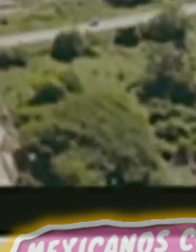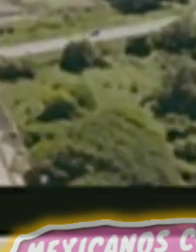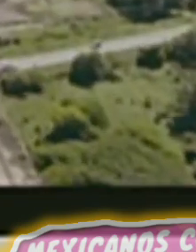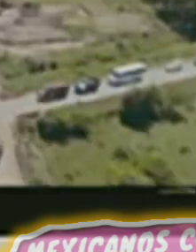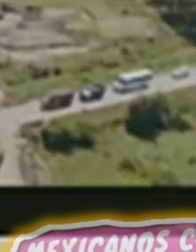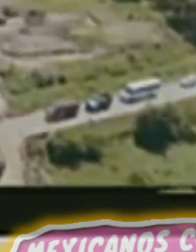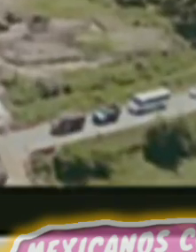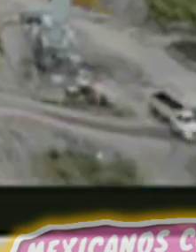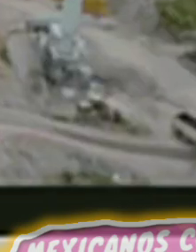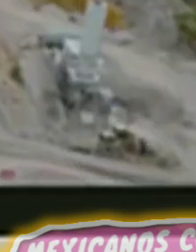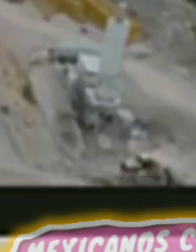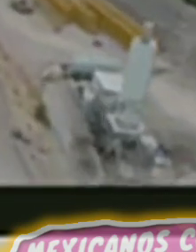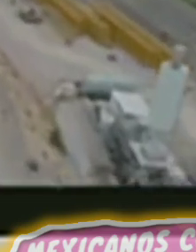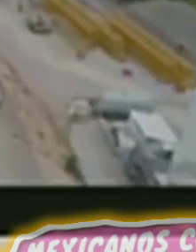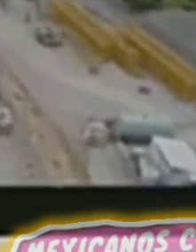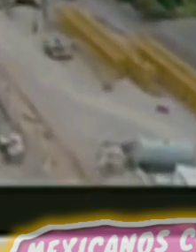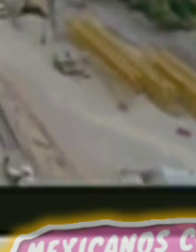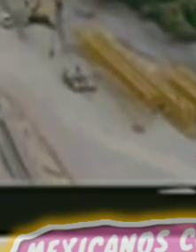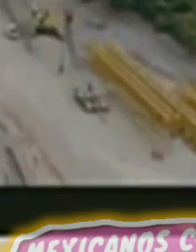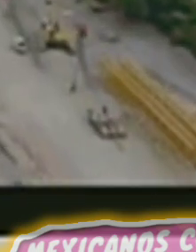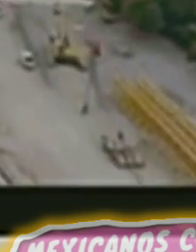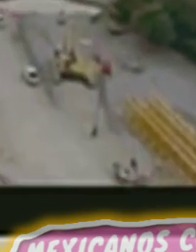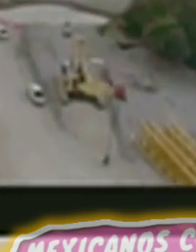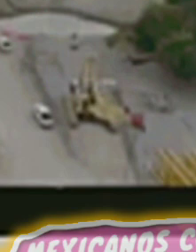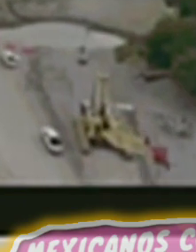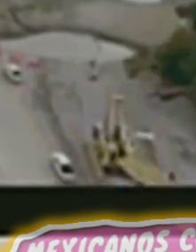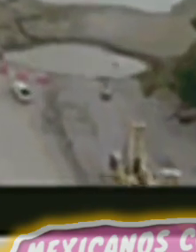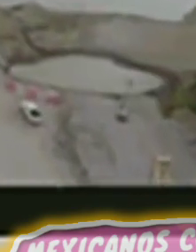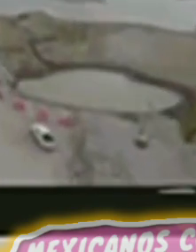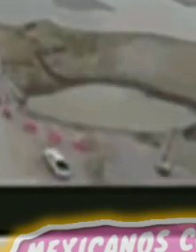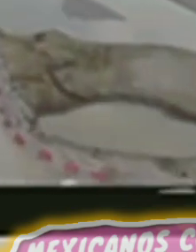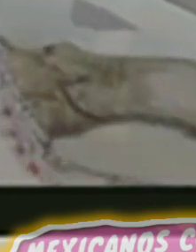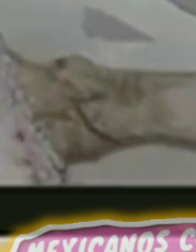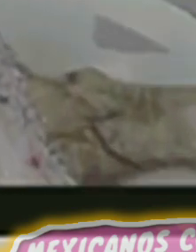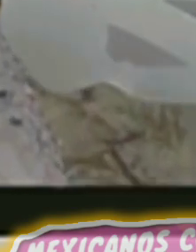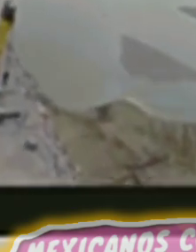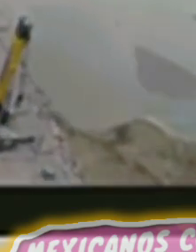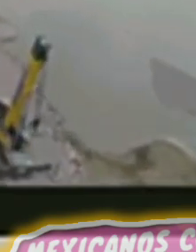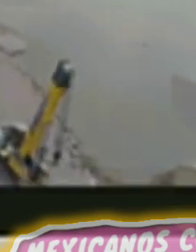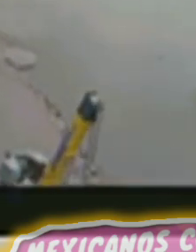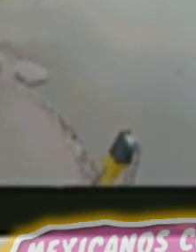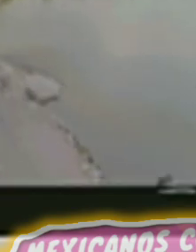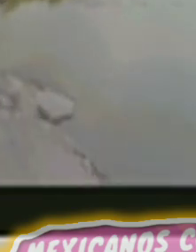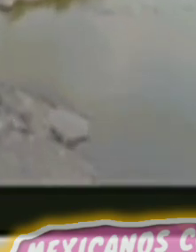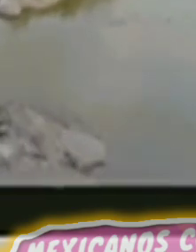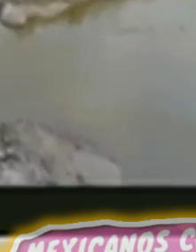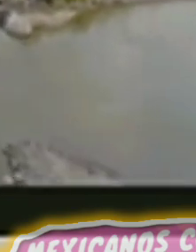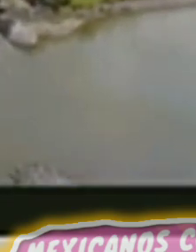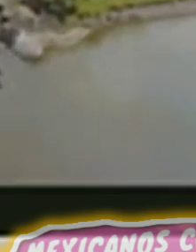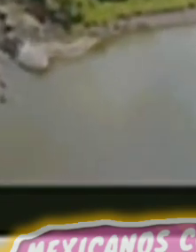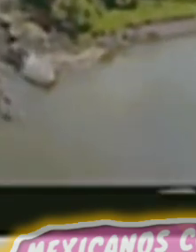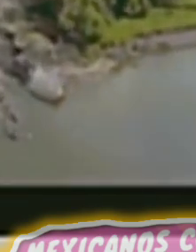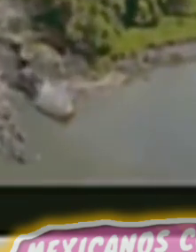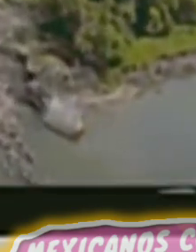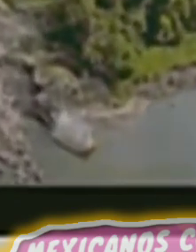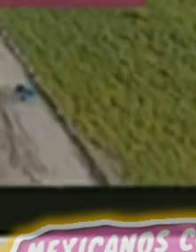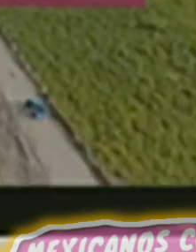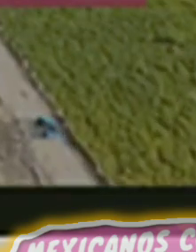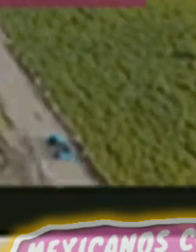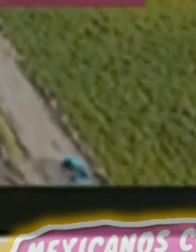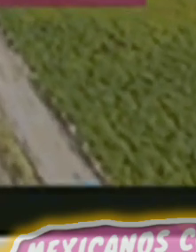se lograra concluir en estas fechas, pero sigue avanzándose de manera importante